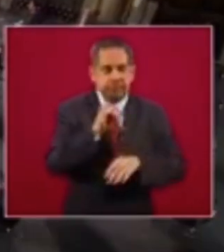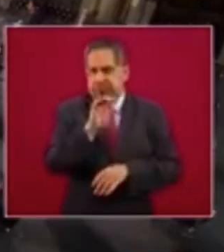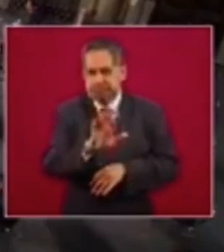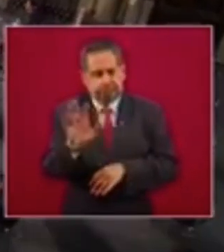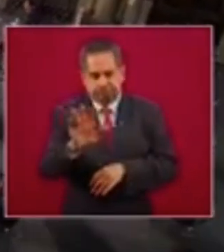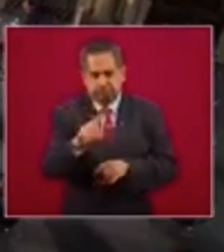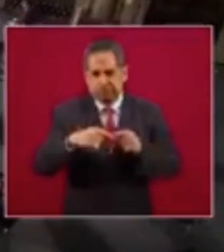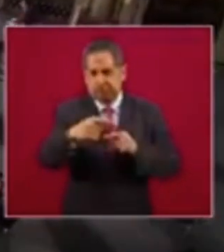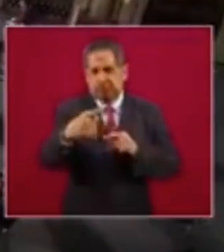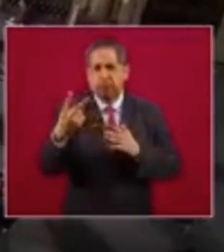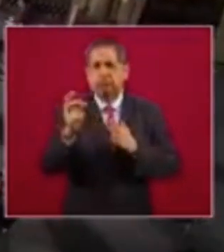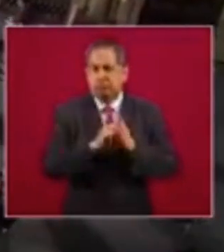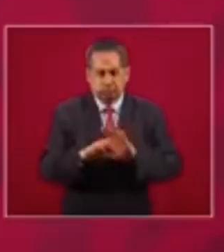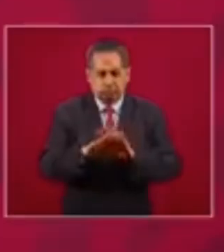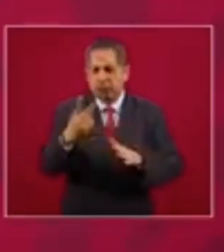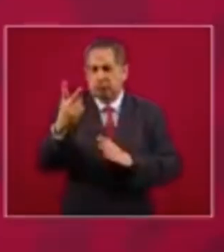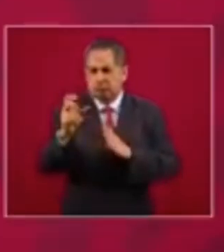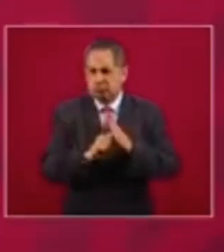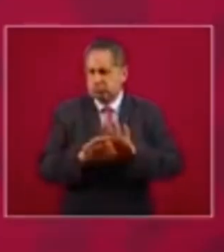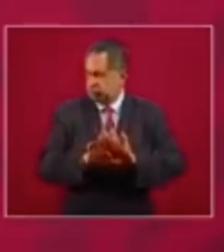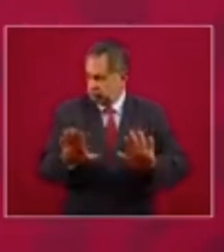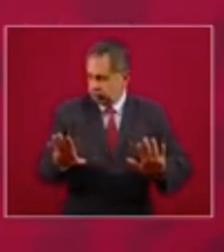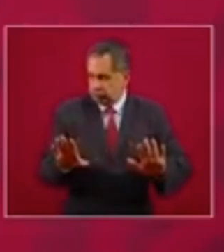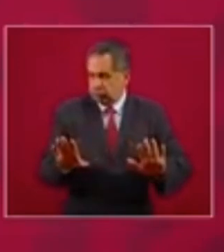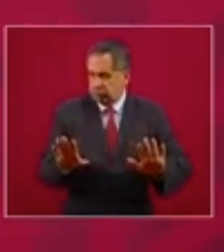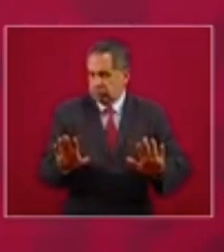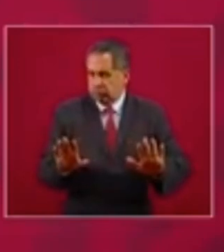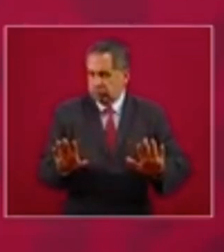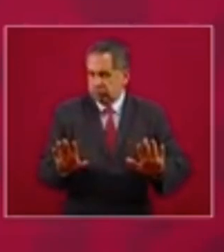2 meses. ¿Hasta cuándo? En 2 meses. 2 meses.